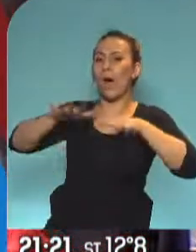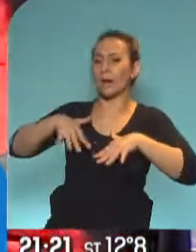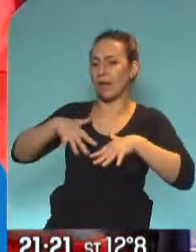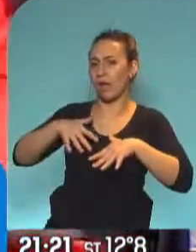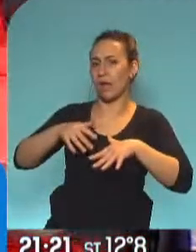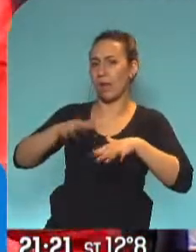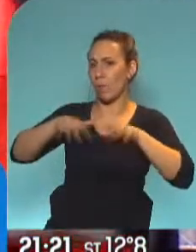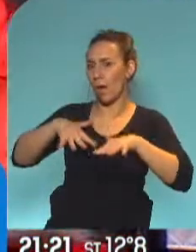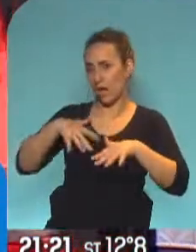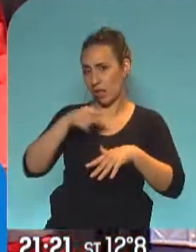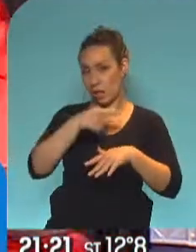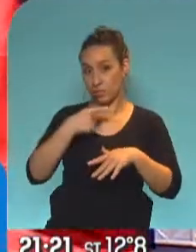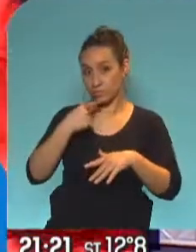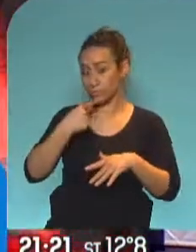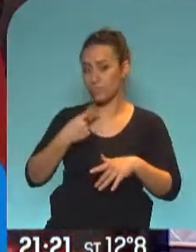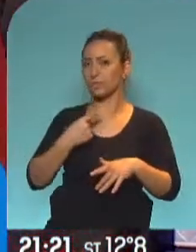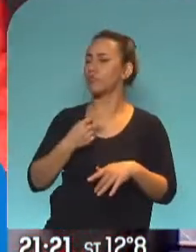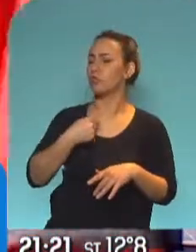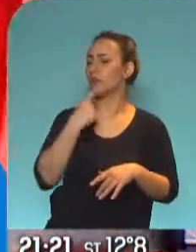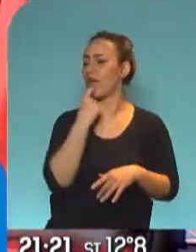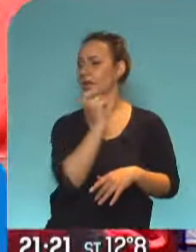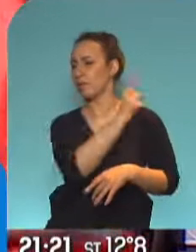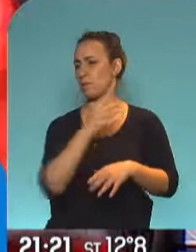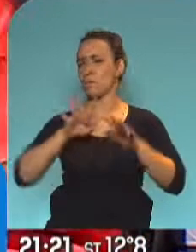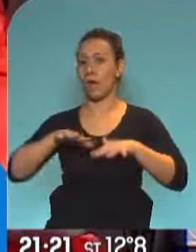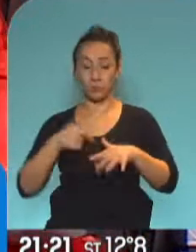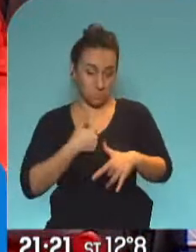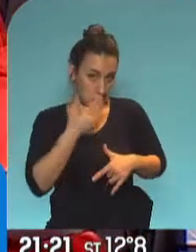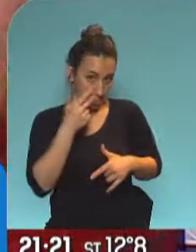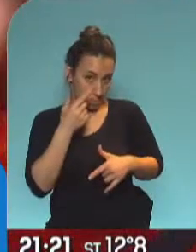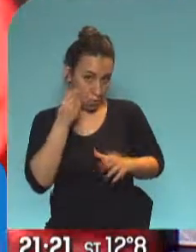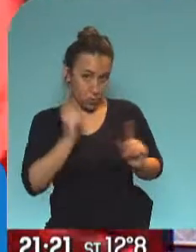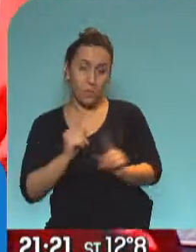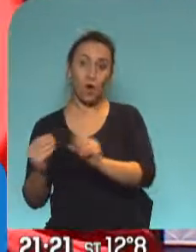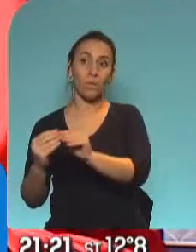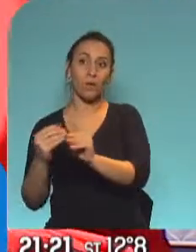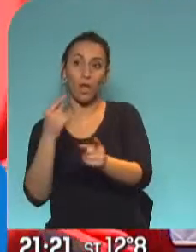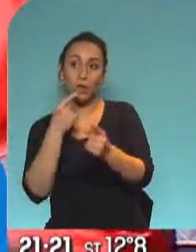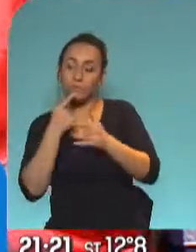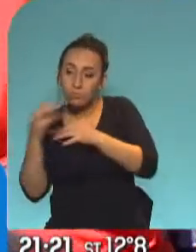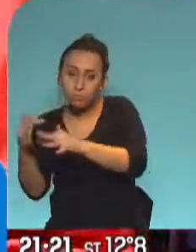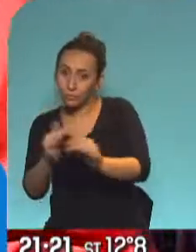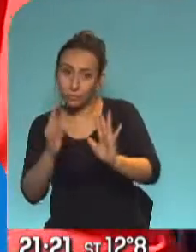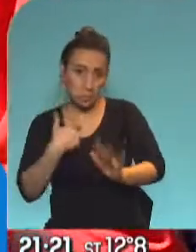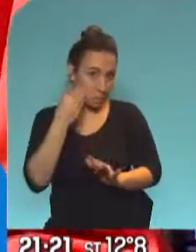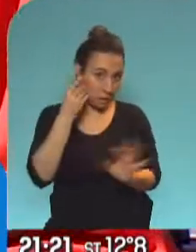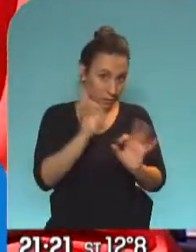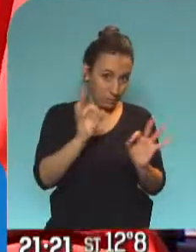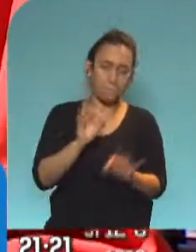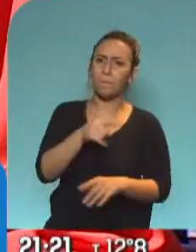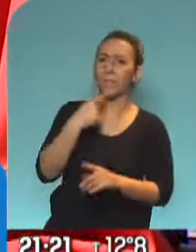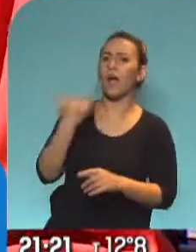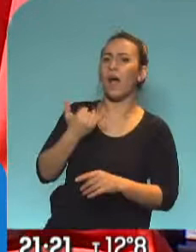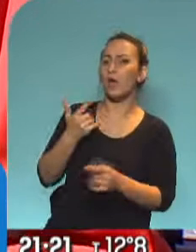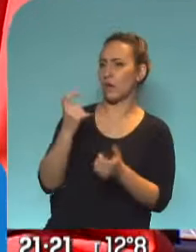Los muchachos comentan y dicen que son, no sé, de River, yo no lo escuché, pero es lo que dicen los compañeros. Salen con armas de fuego,